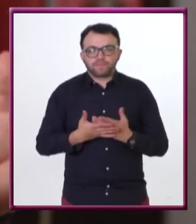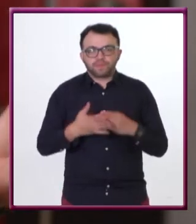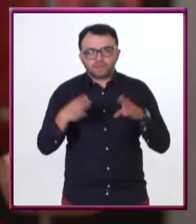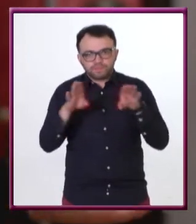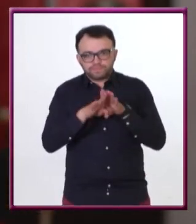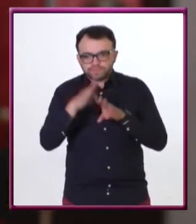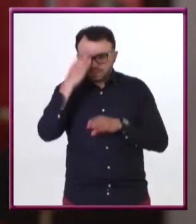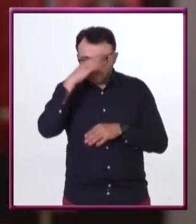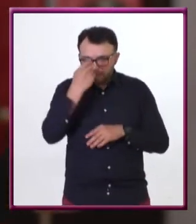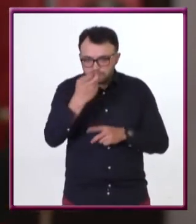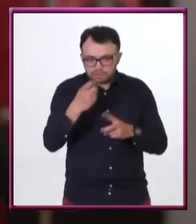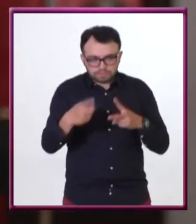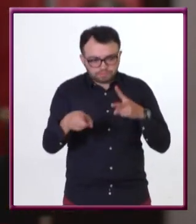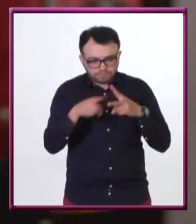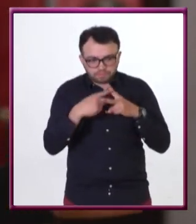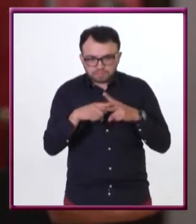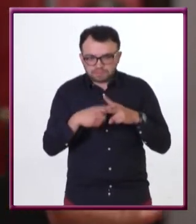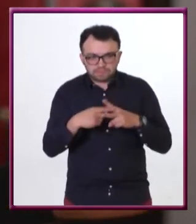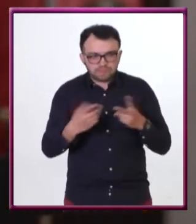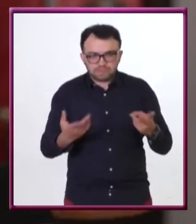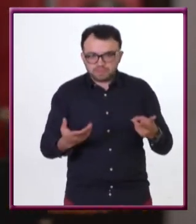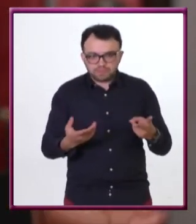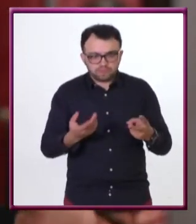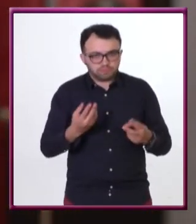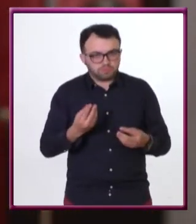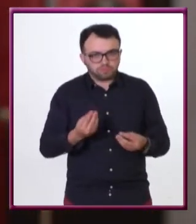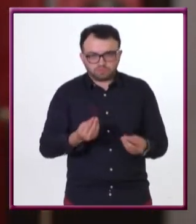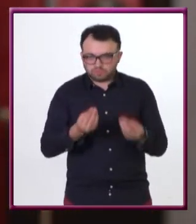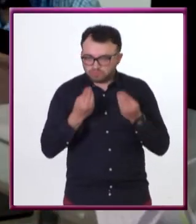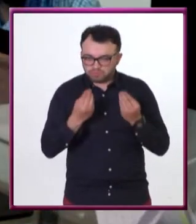tipo de matemáticas son tan cotidianas,